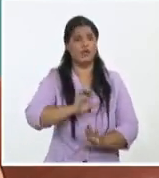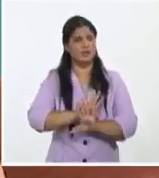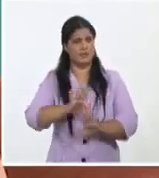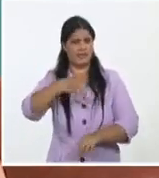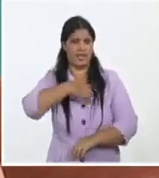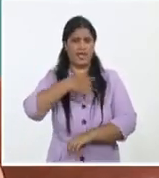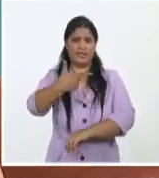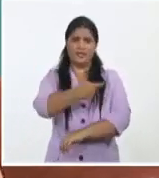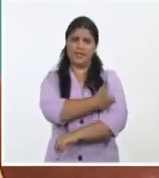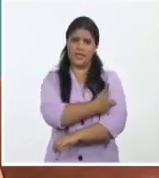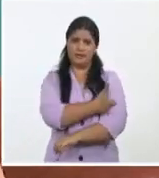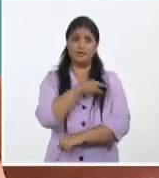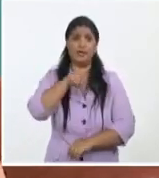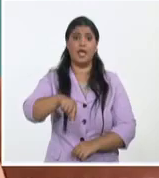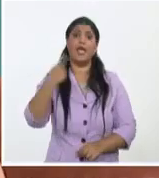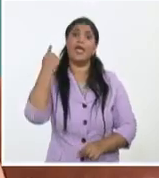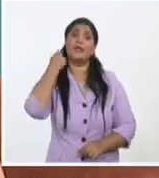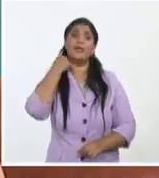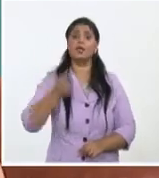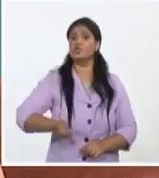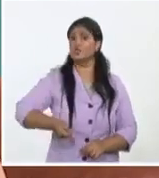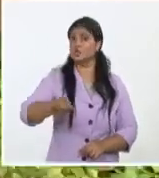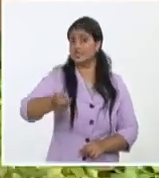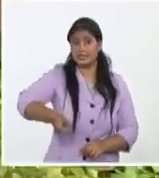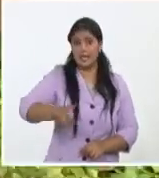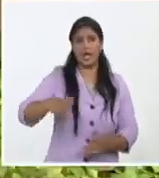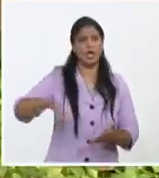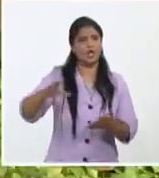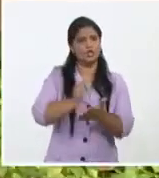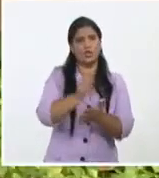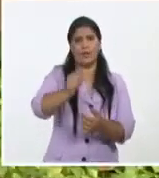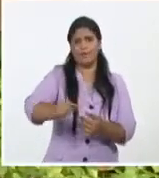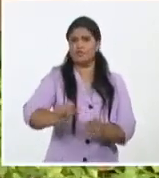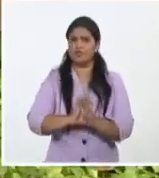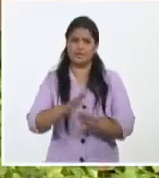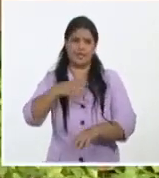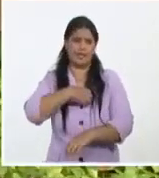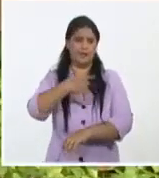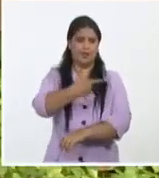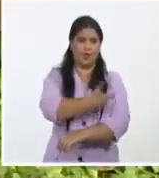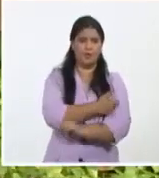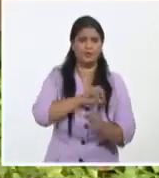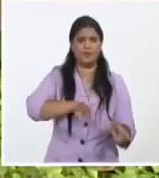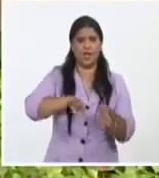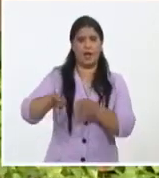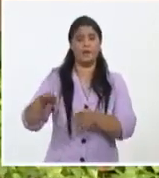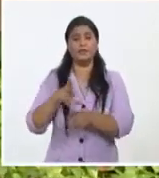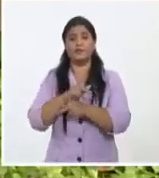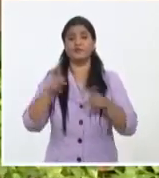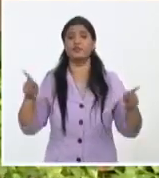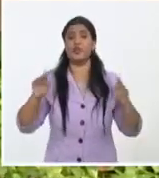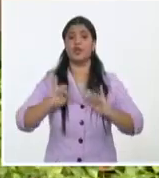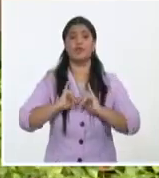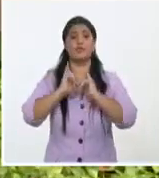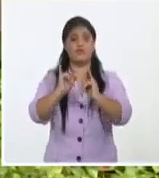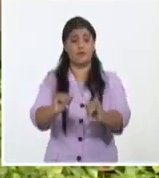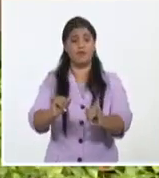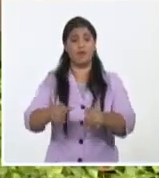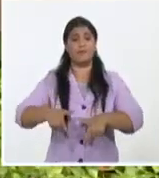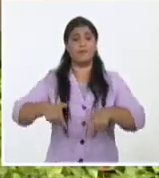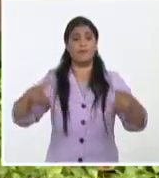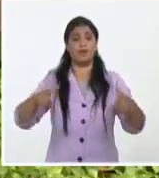en el año a prácticamente toda la población. Analistas consideran que una buena parte de los países bajo el